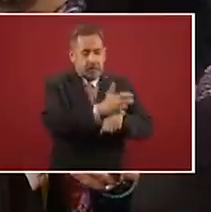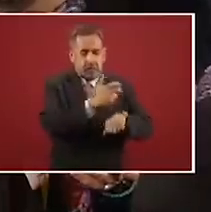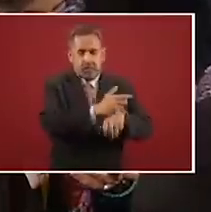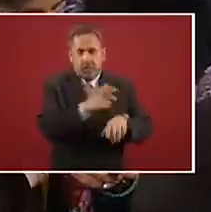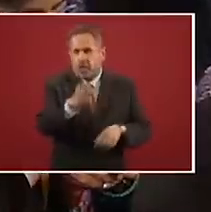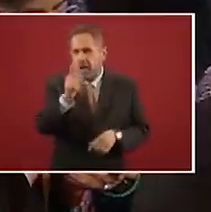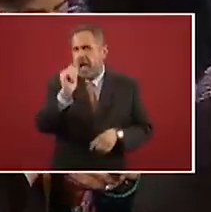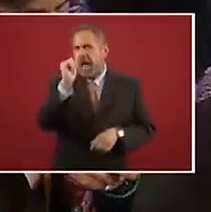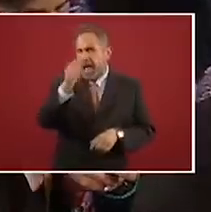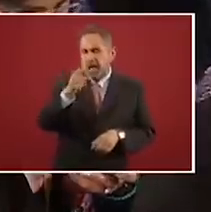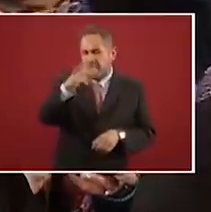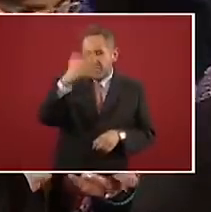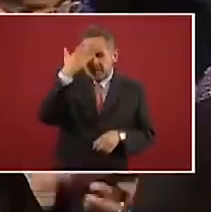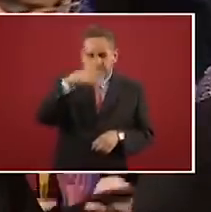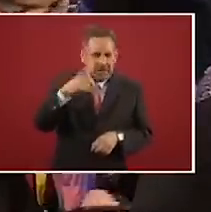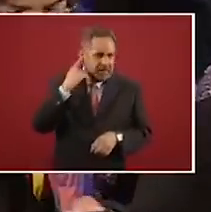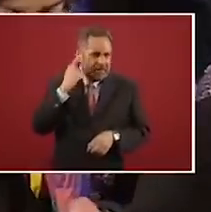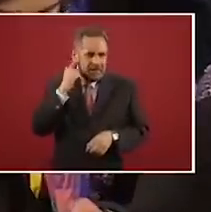tiene